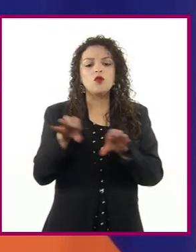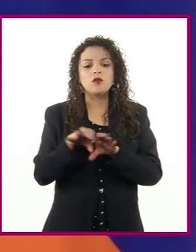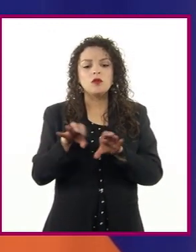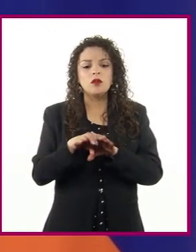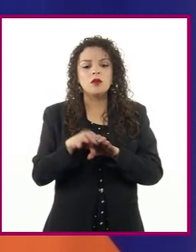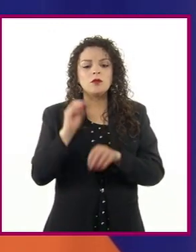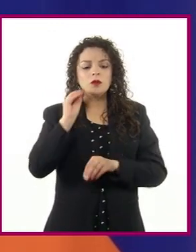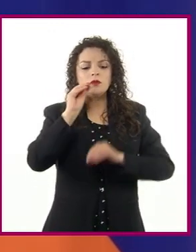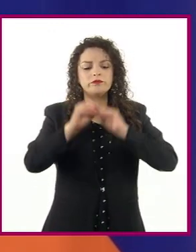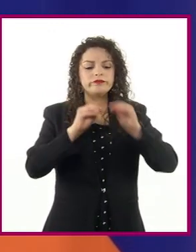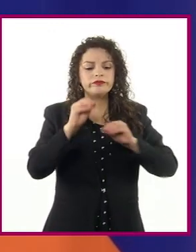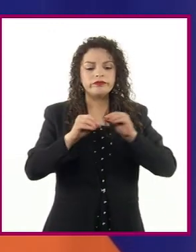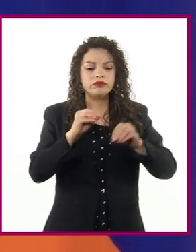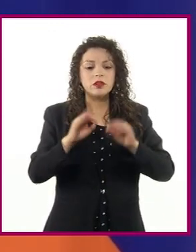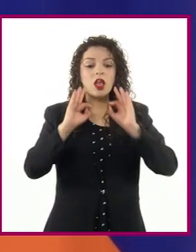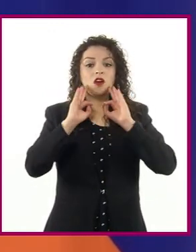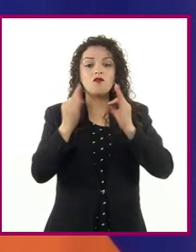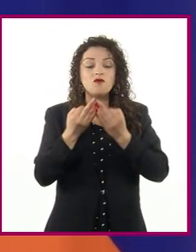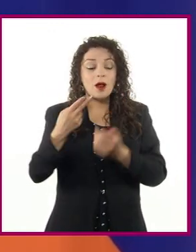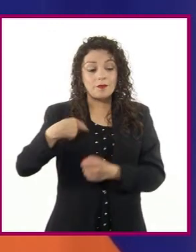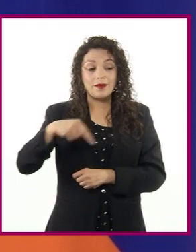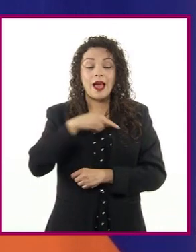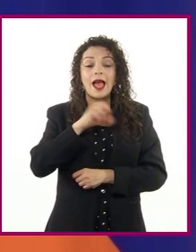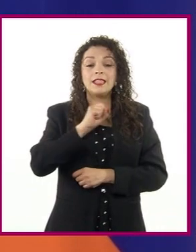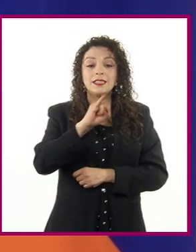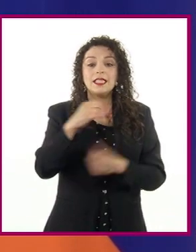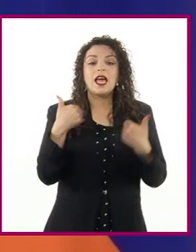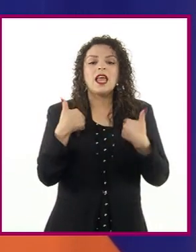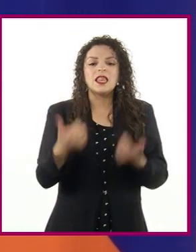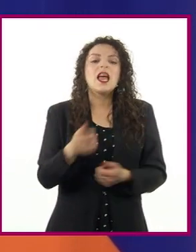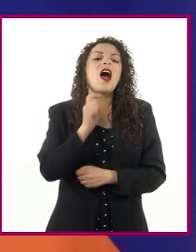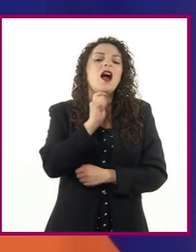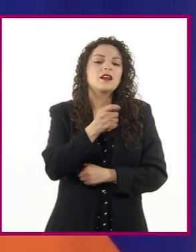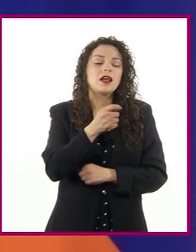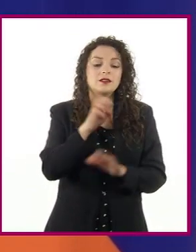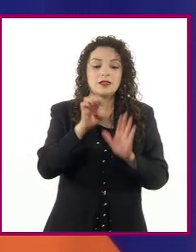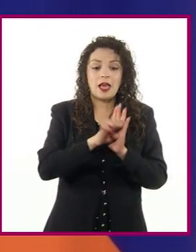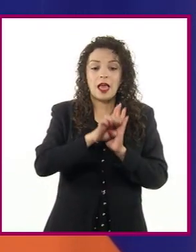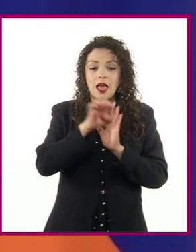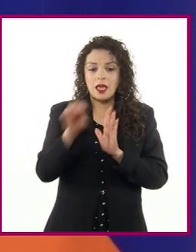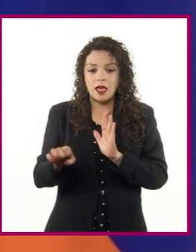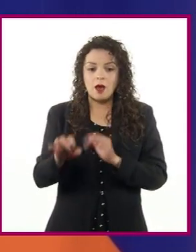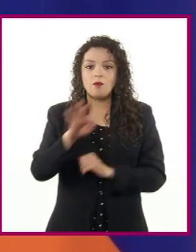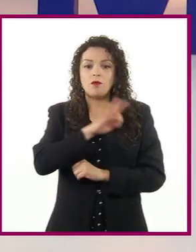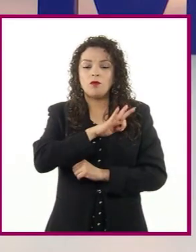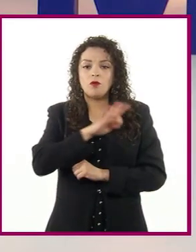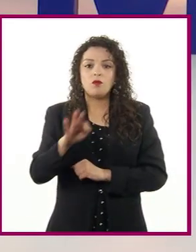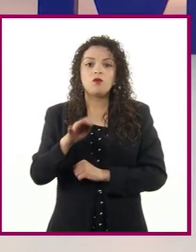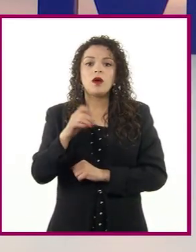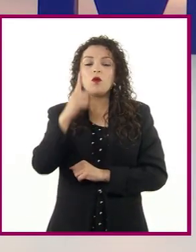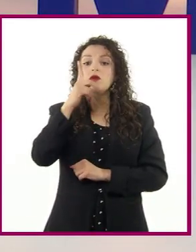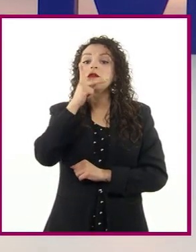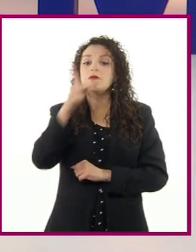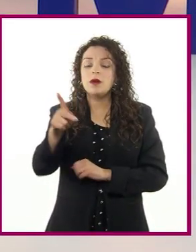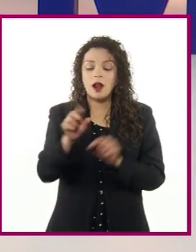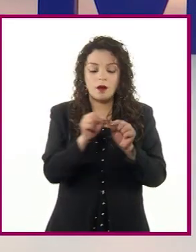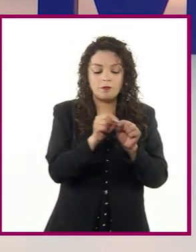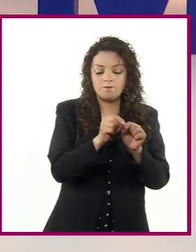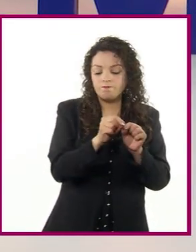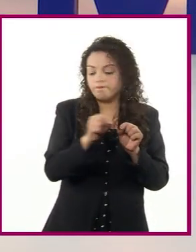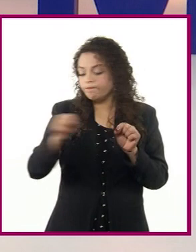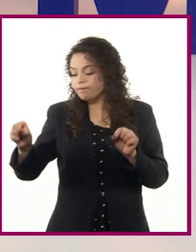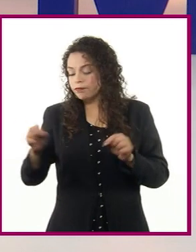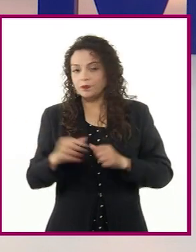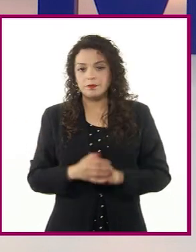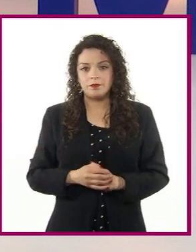de manera que podamos entender cuáles son estos. Por ejemplo, podemos subrayar una palabra que